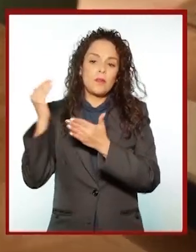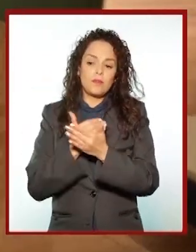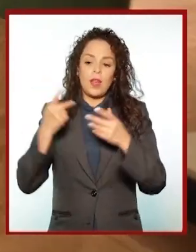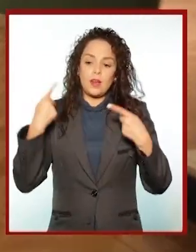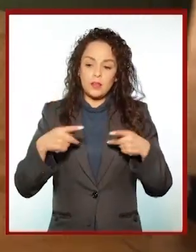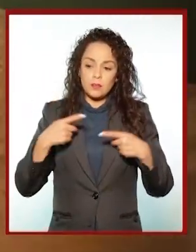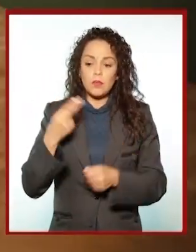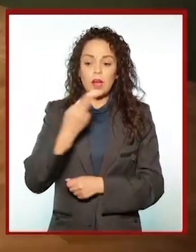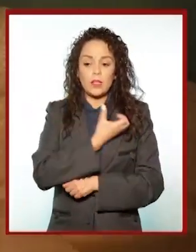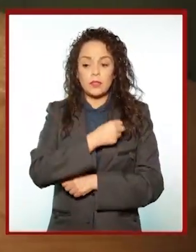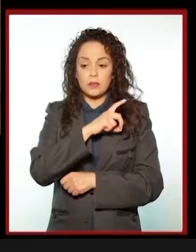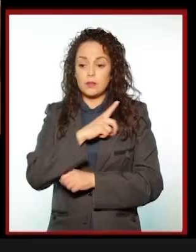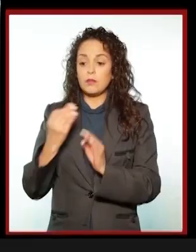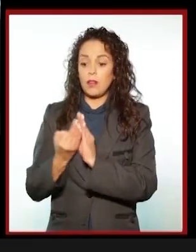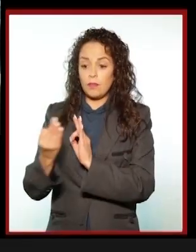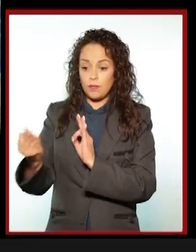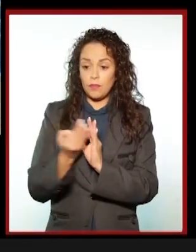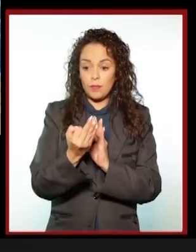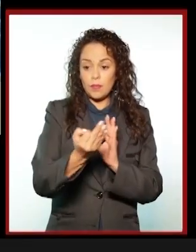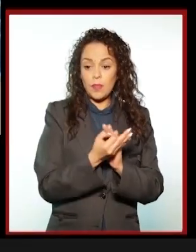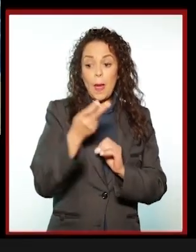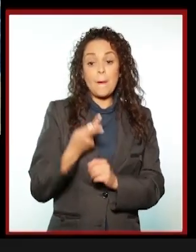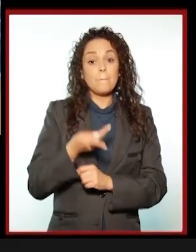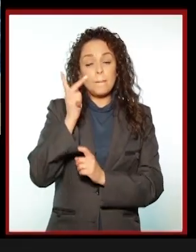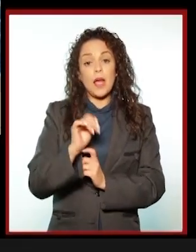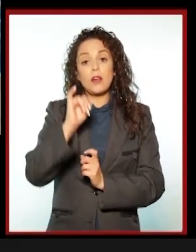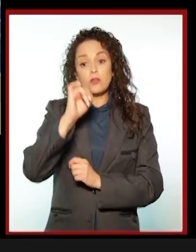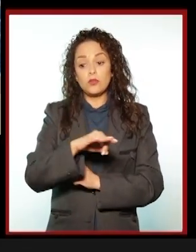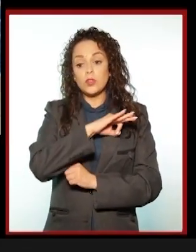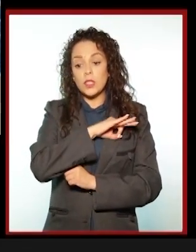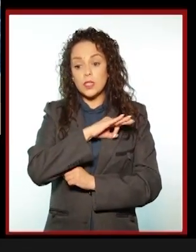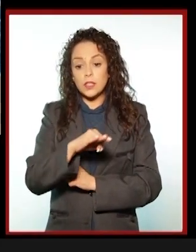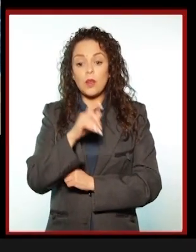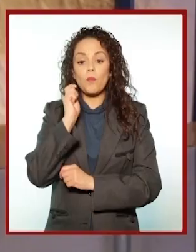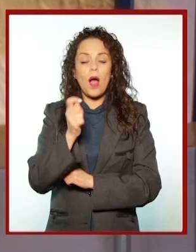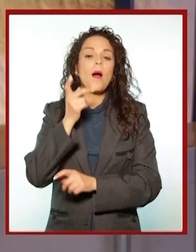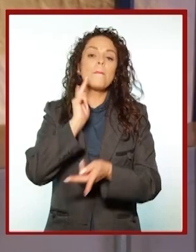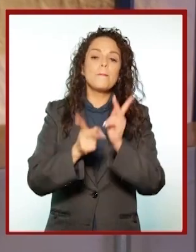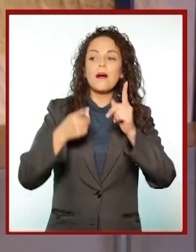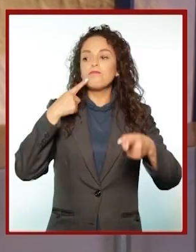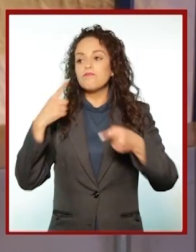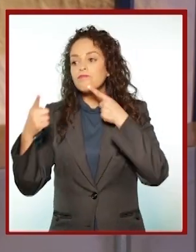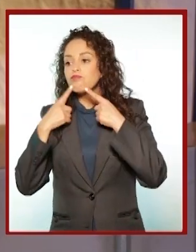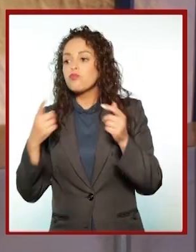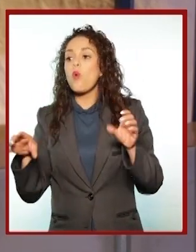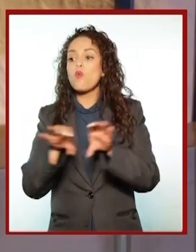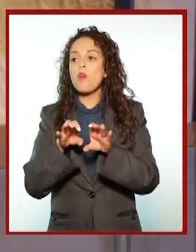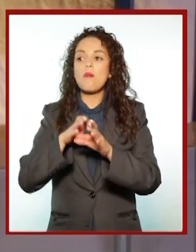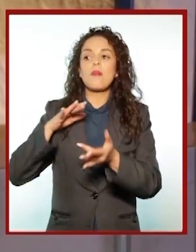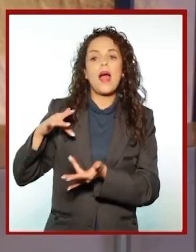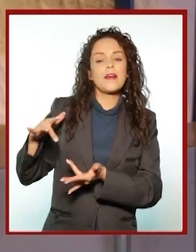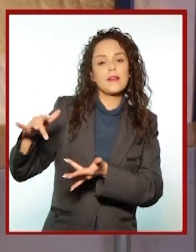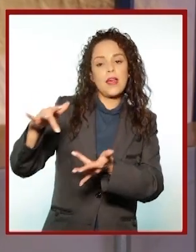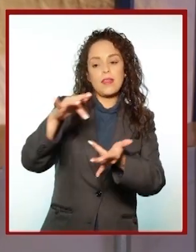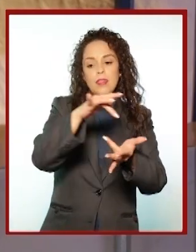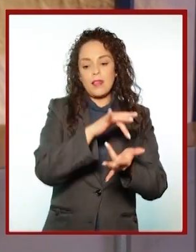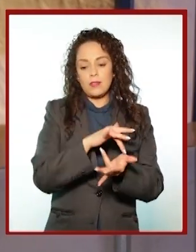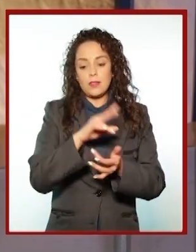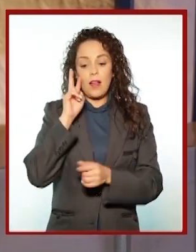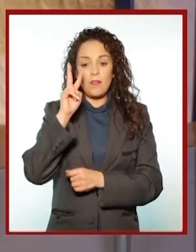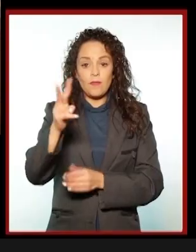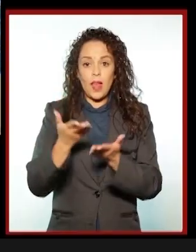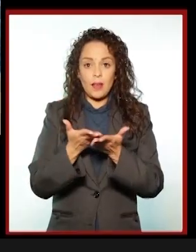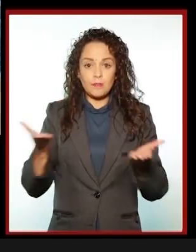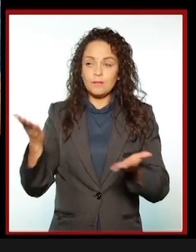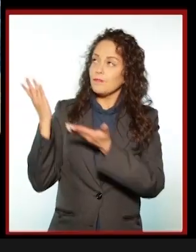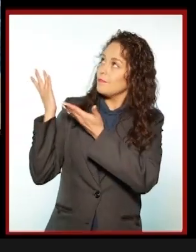estas concentraciones, hay que mantener la sana distancia, pero sí podemos estar en diálogo a través de nuestras redes sociales,